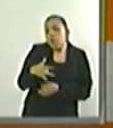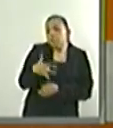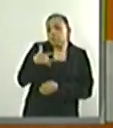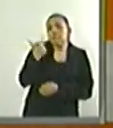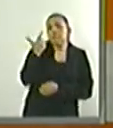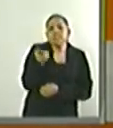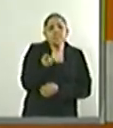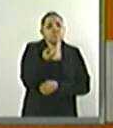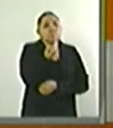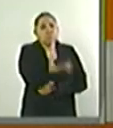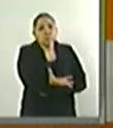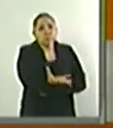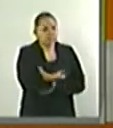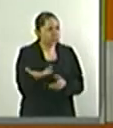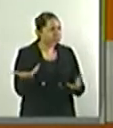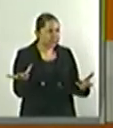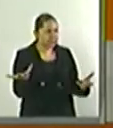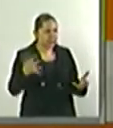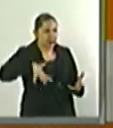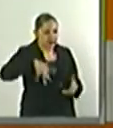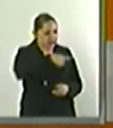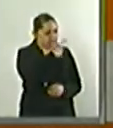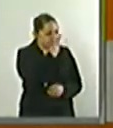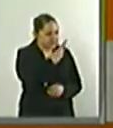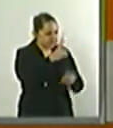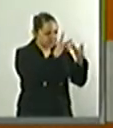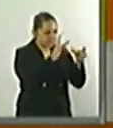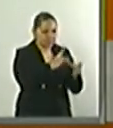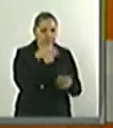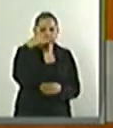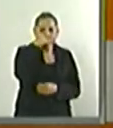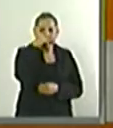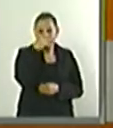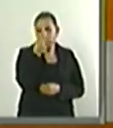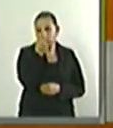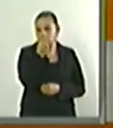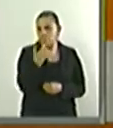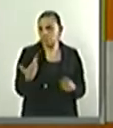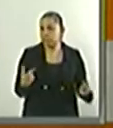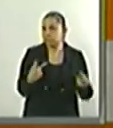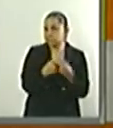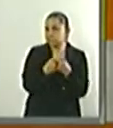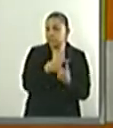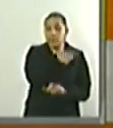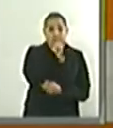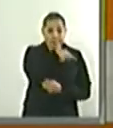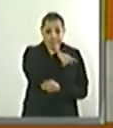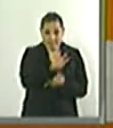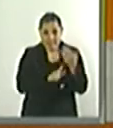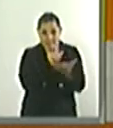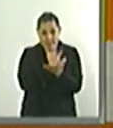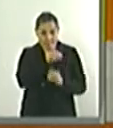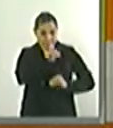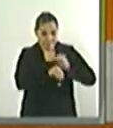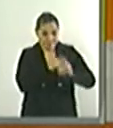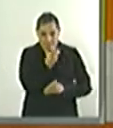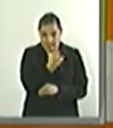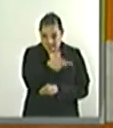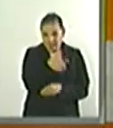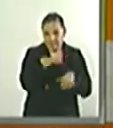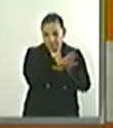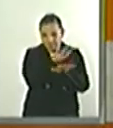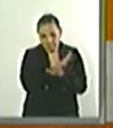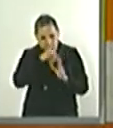práctica la gratuidad y aún más dicha legislación es utilizada en muchas escuelas públicas del